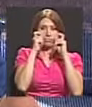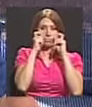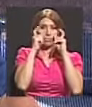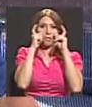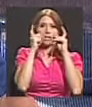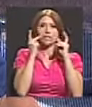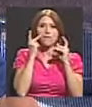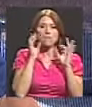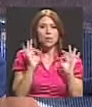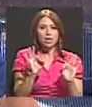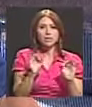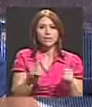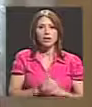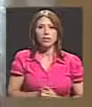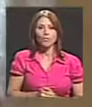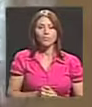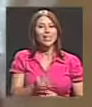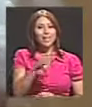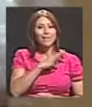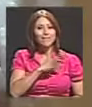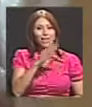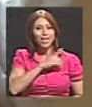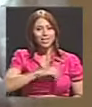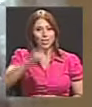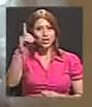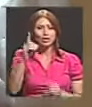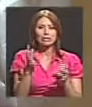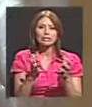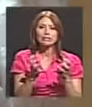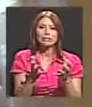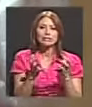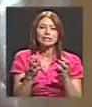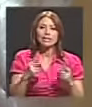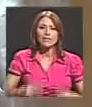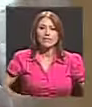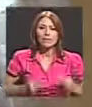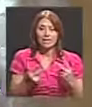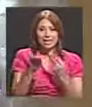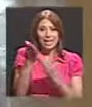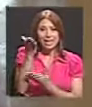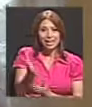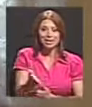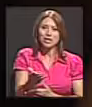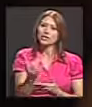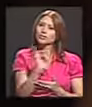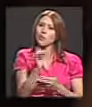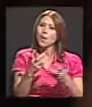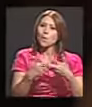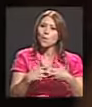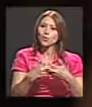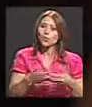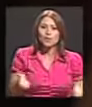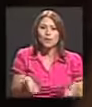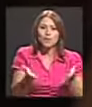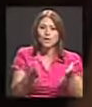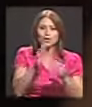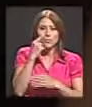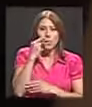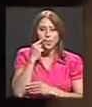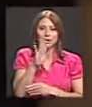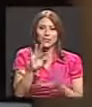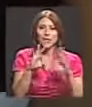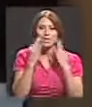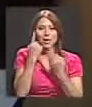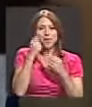se ve muy espabilado la fe en dios y las ganas de vivir de timón son los motores que mueven a don gilbert ya su